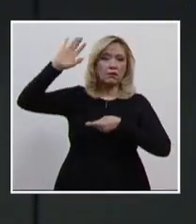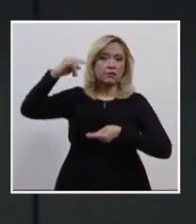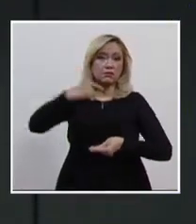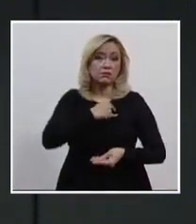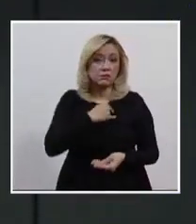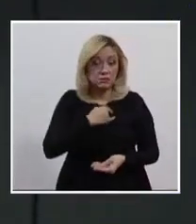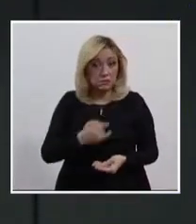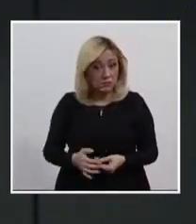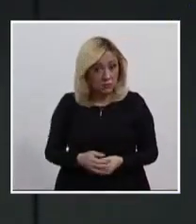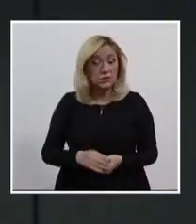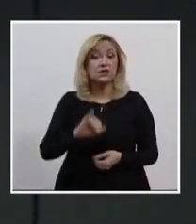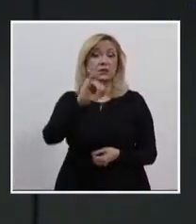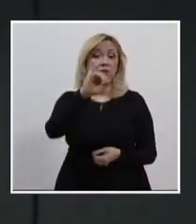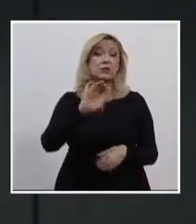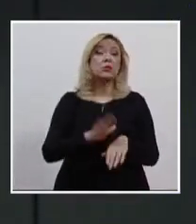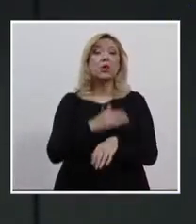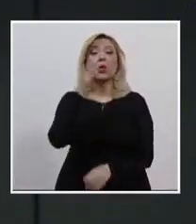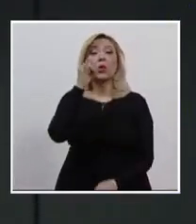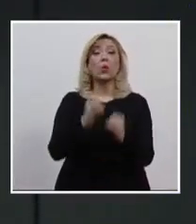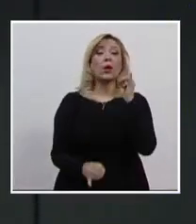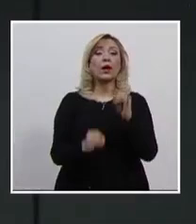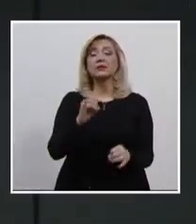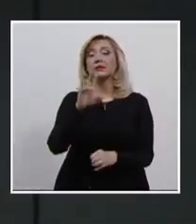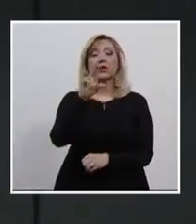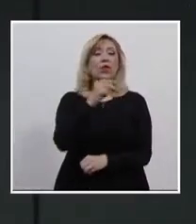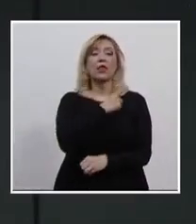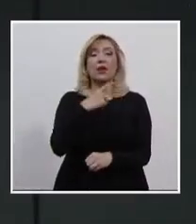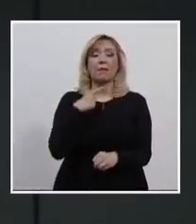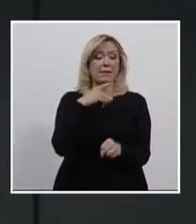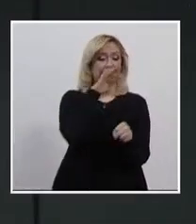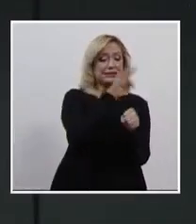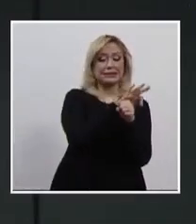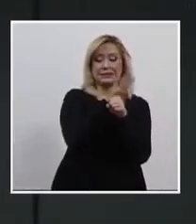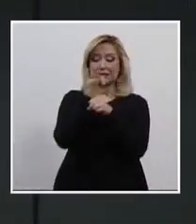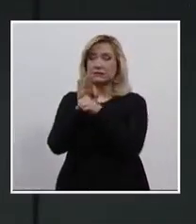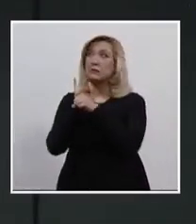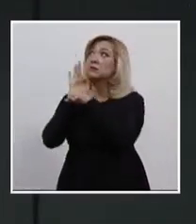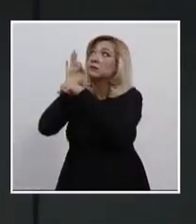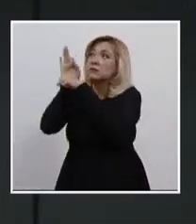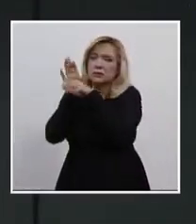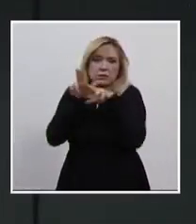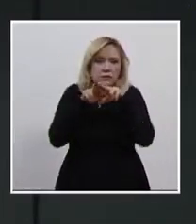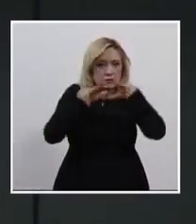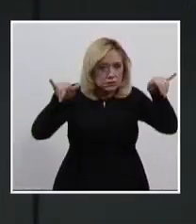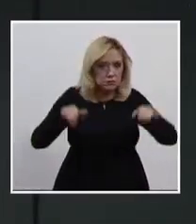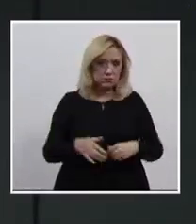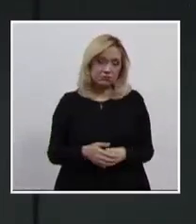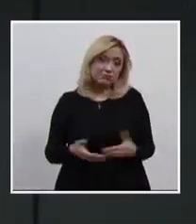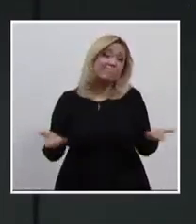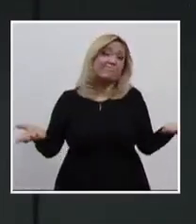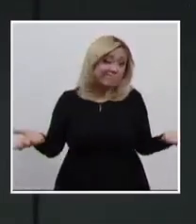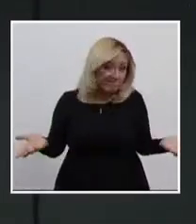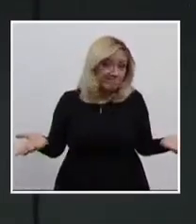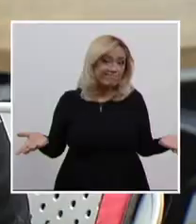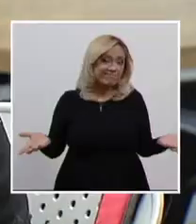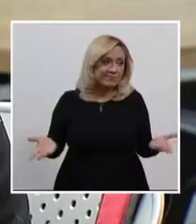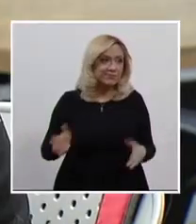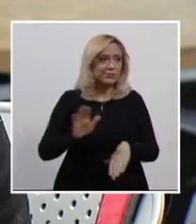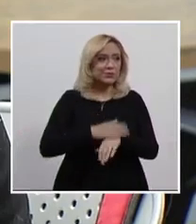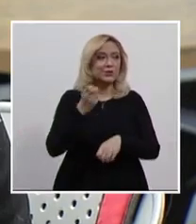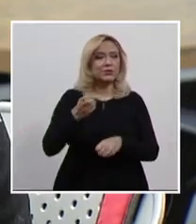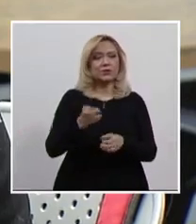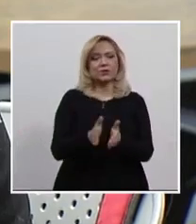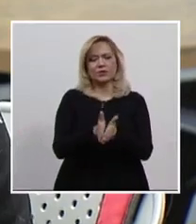el juez tiene un deber de imparcialidad. El cuadernillo sobre líneas de precedentes de la Corte Interamericana de Derechos Humanos